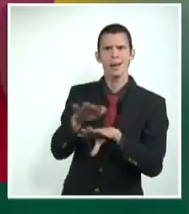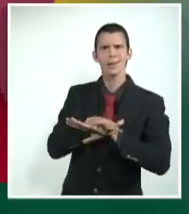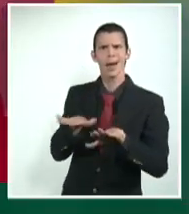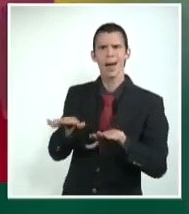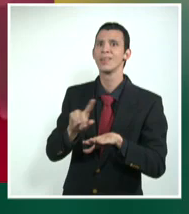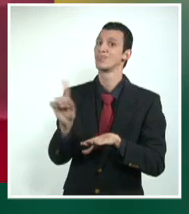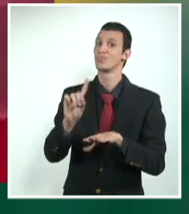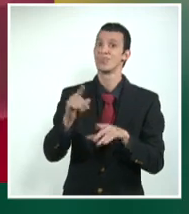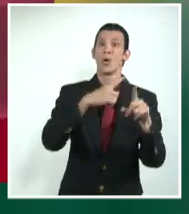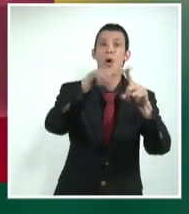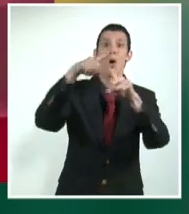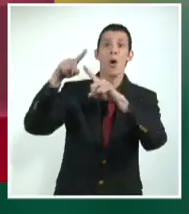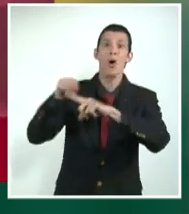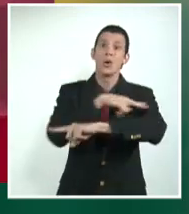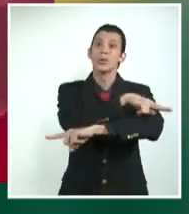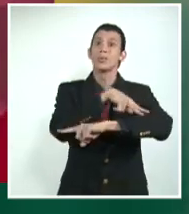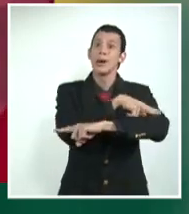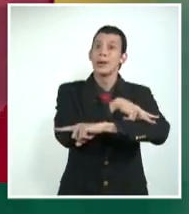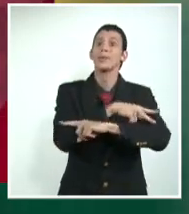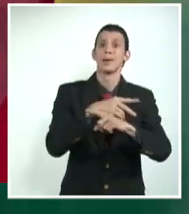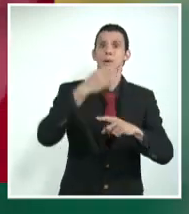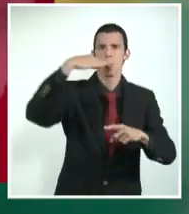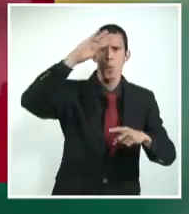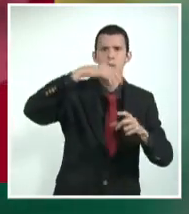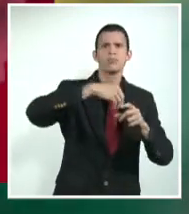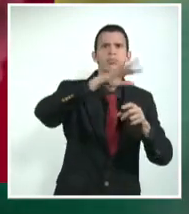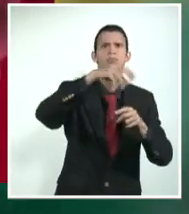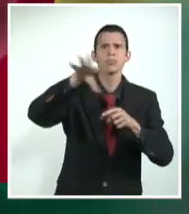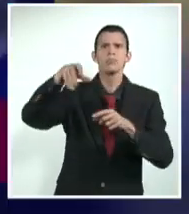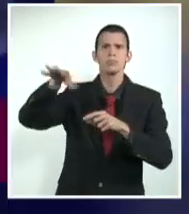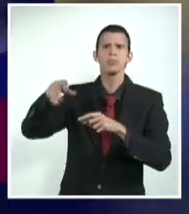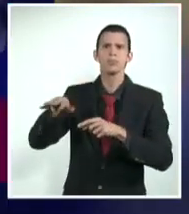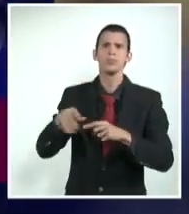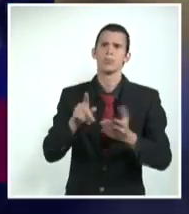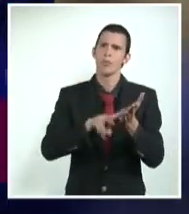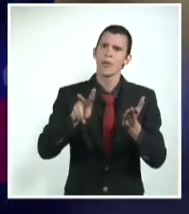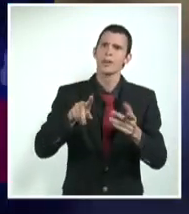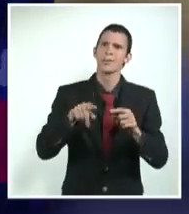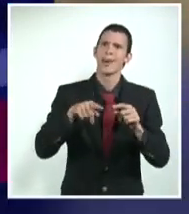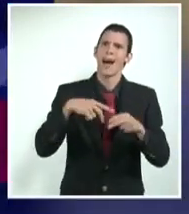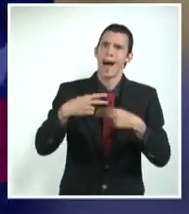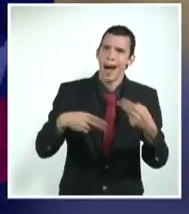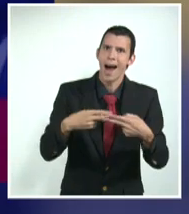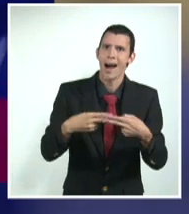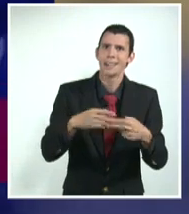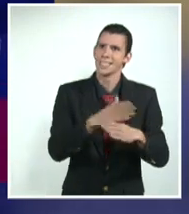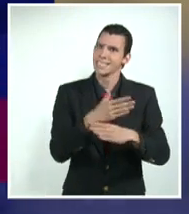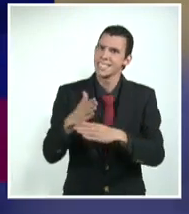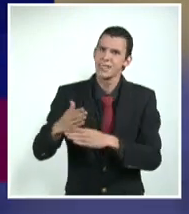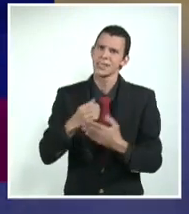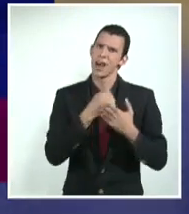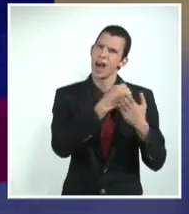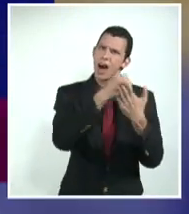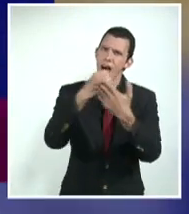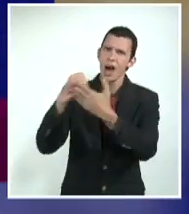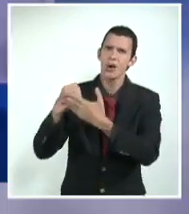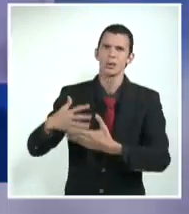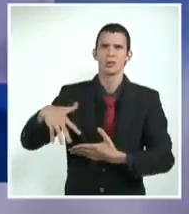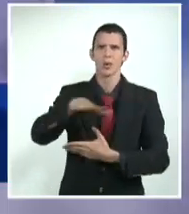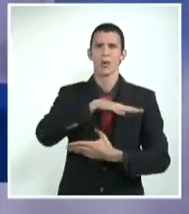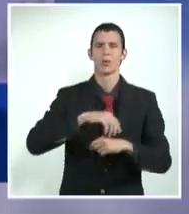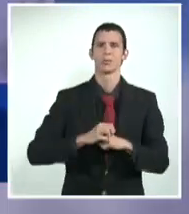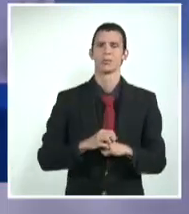combate contra la COVID-19. Cuba Salva se ha convertido por estos días en una etiqueta muy difundida en las redes